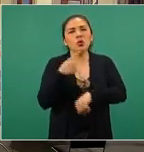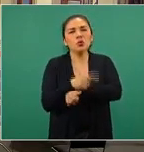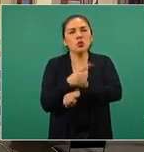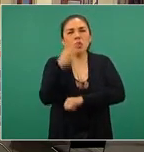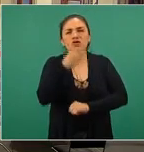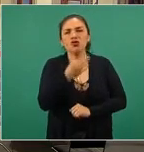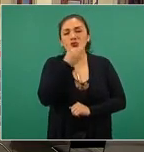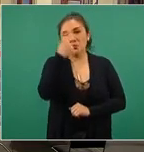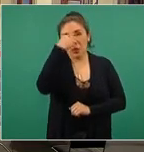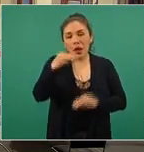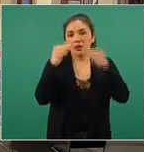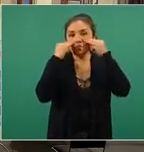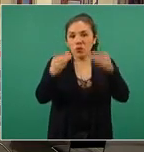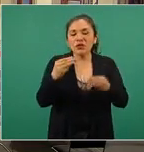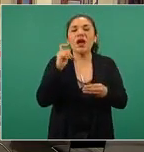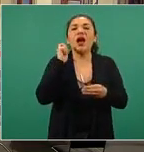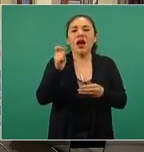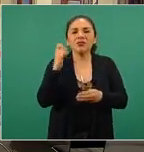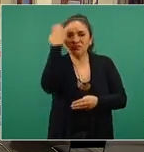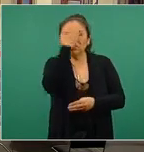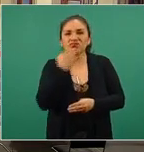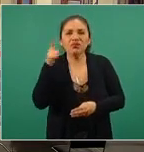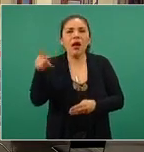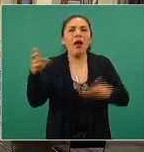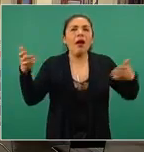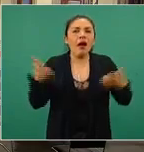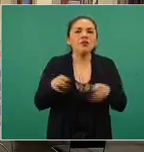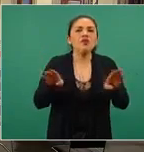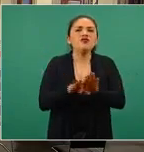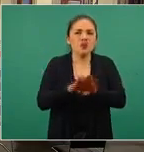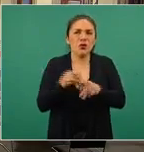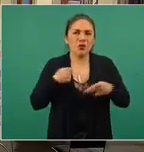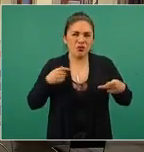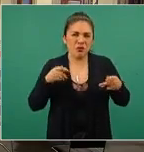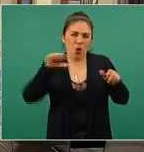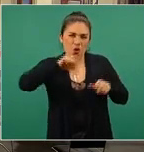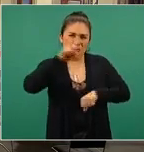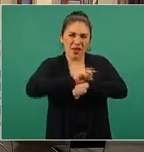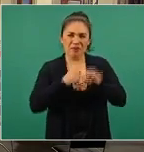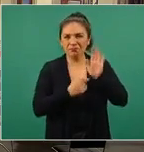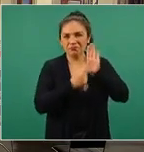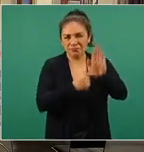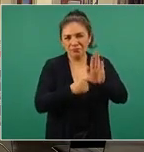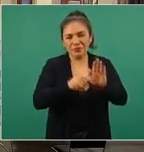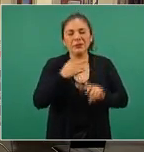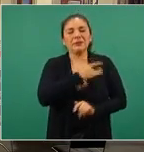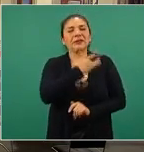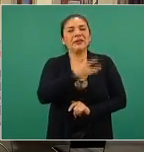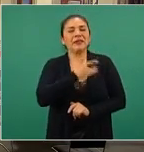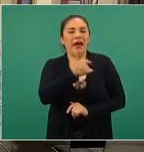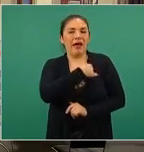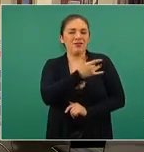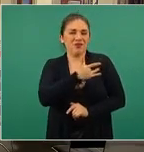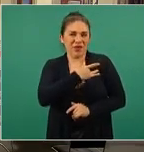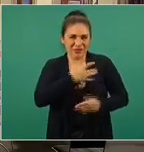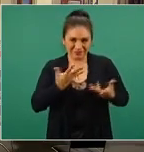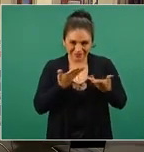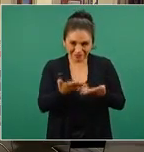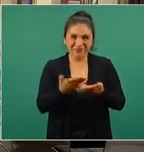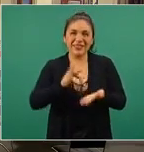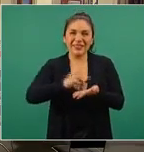para poder mostrar la evidencia de todo lo que aquí les traje a compartir y que llena todo mi corazón. Muchas